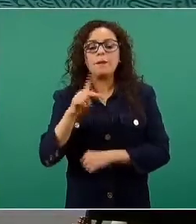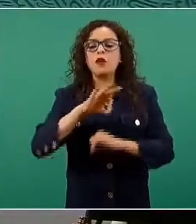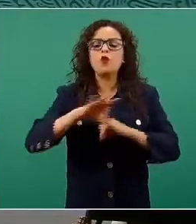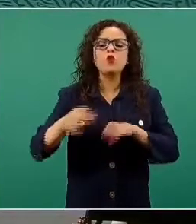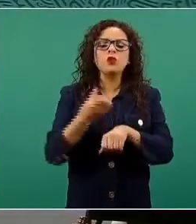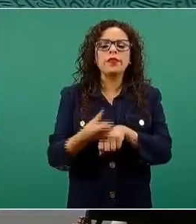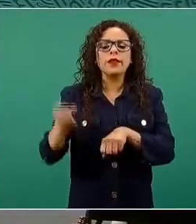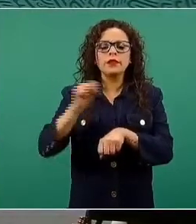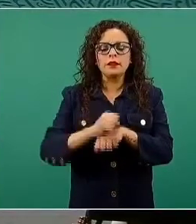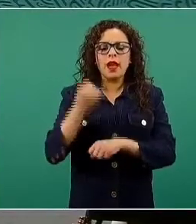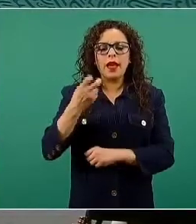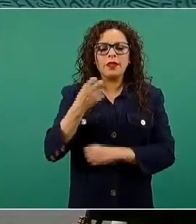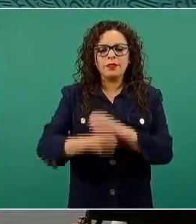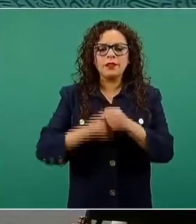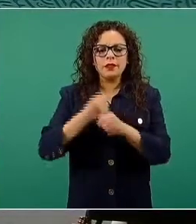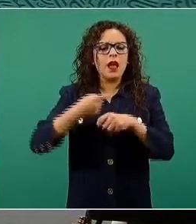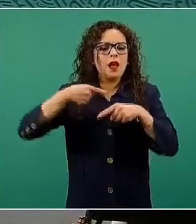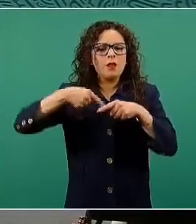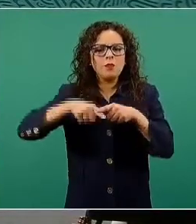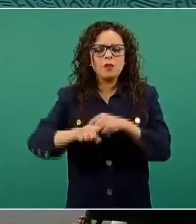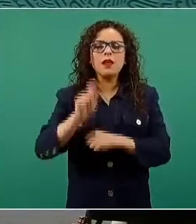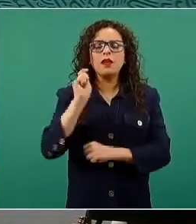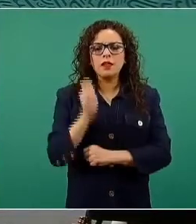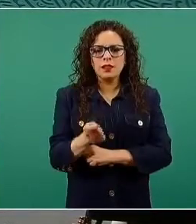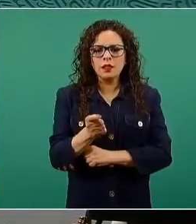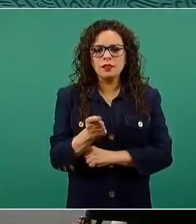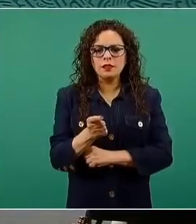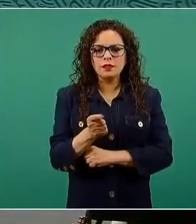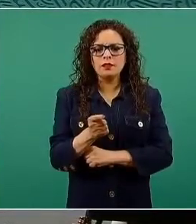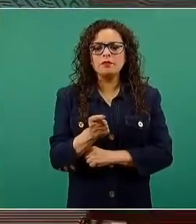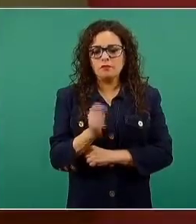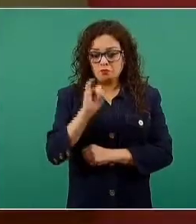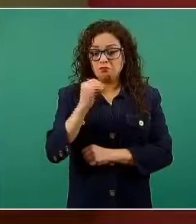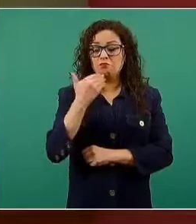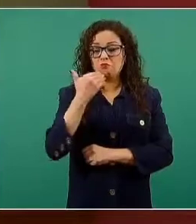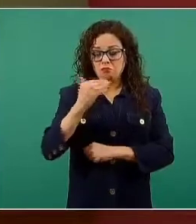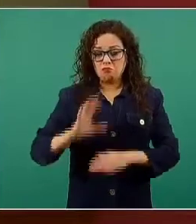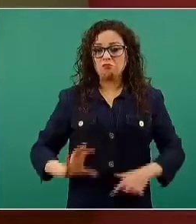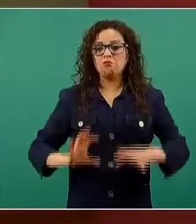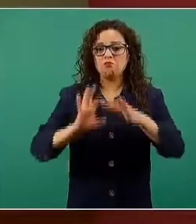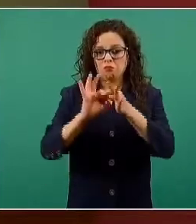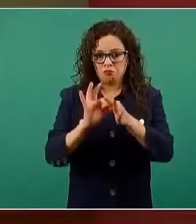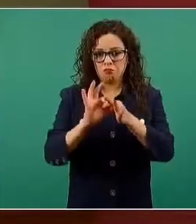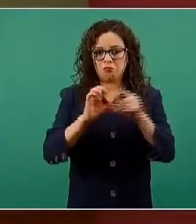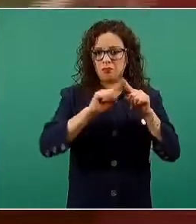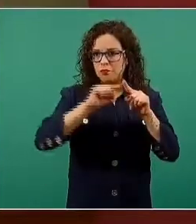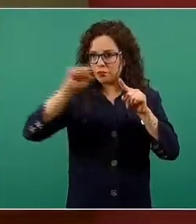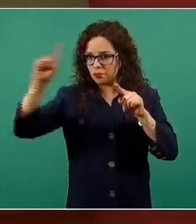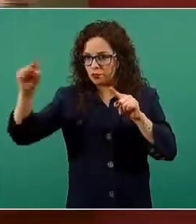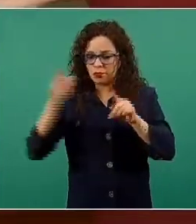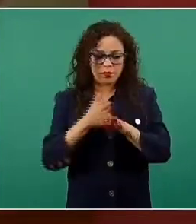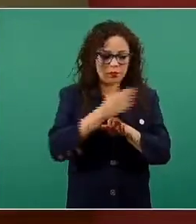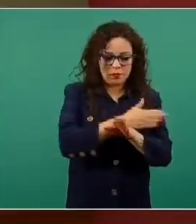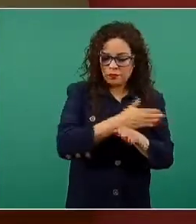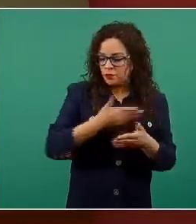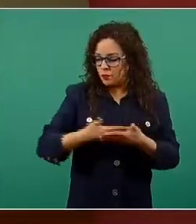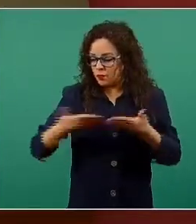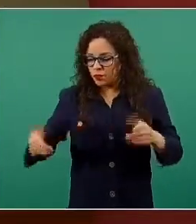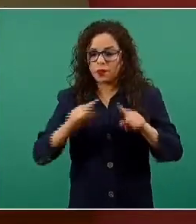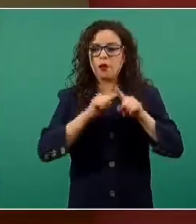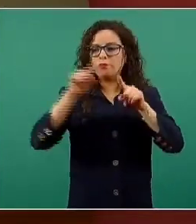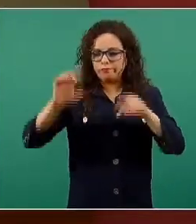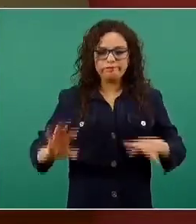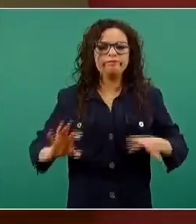prácticamente desde principios de este año, tenemos la señal que es congruente con la carga de enfermedad, es decir, las personas que